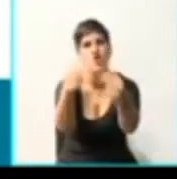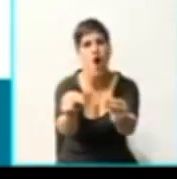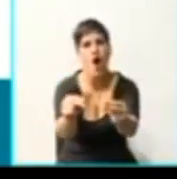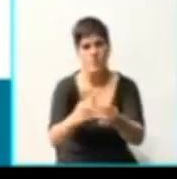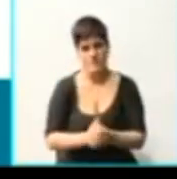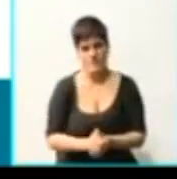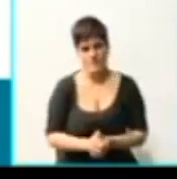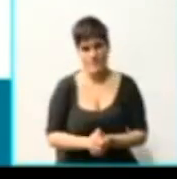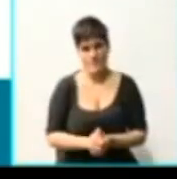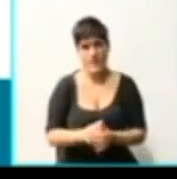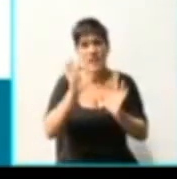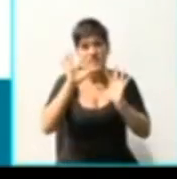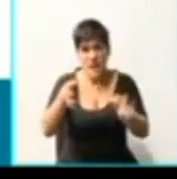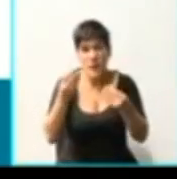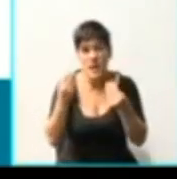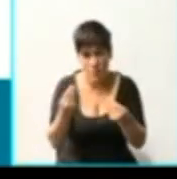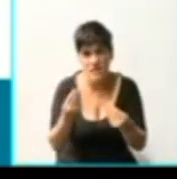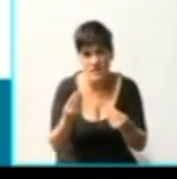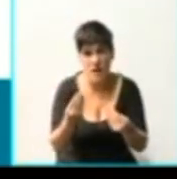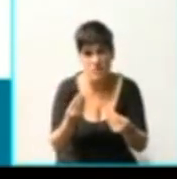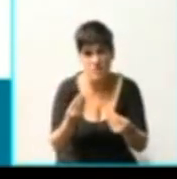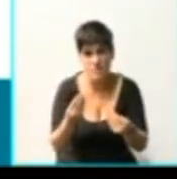señor presidente?